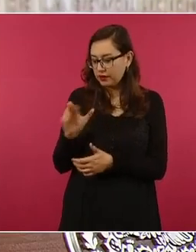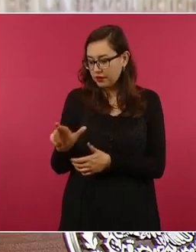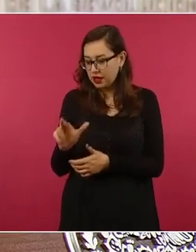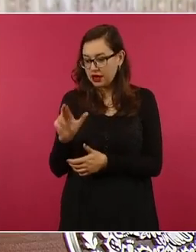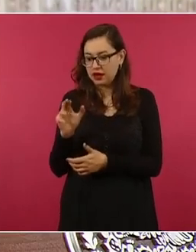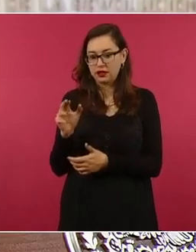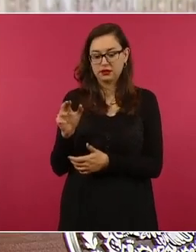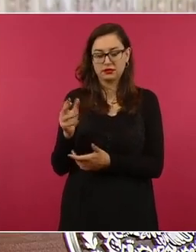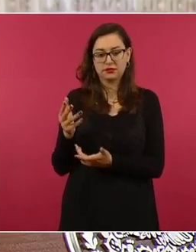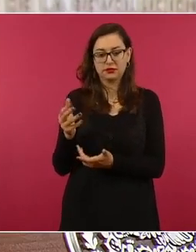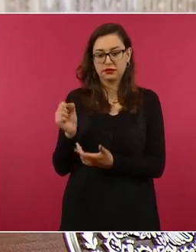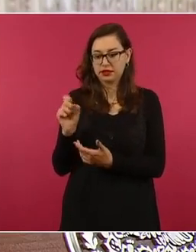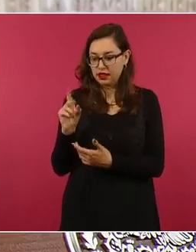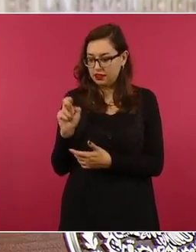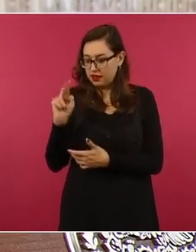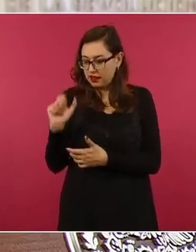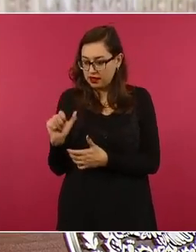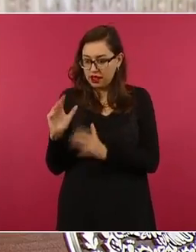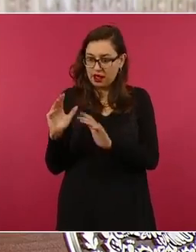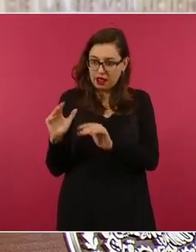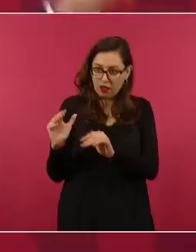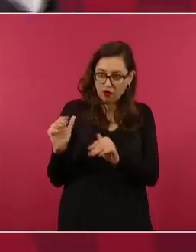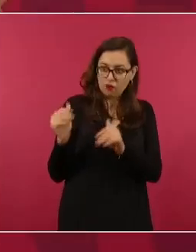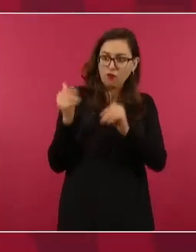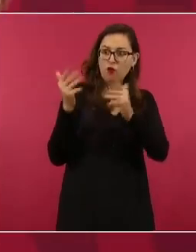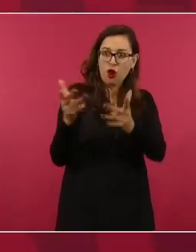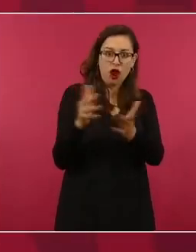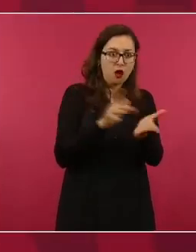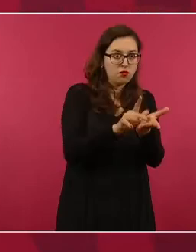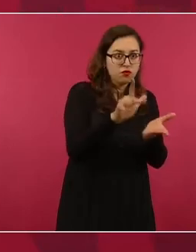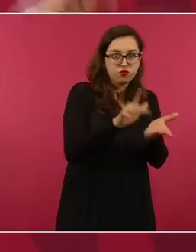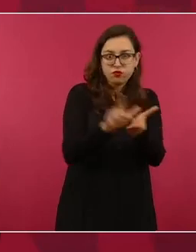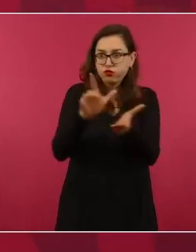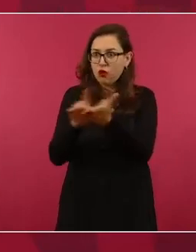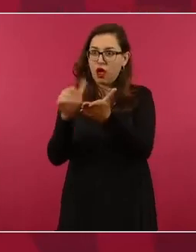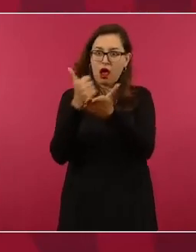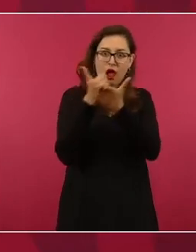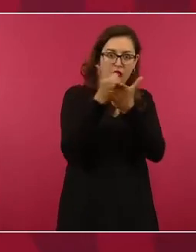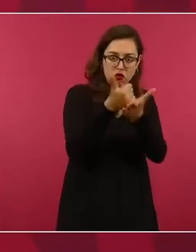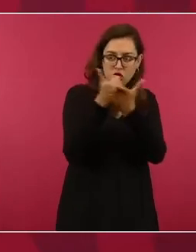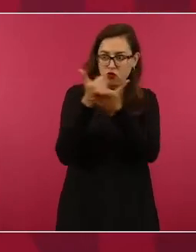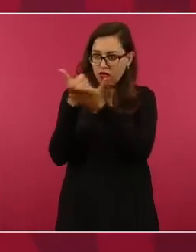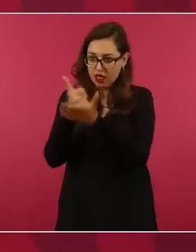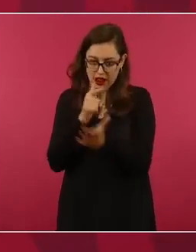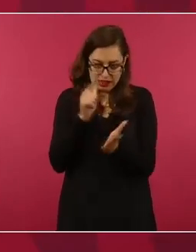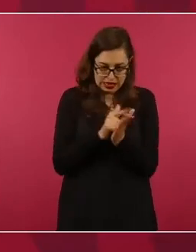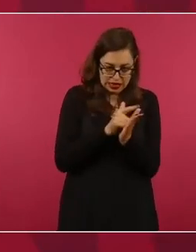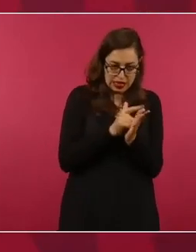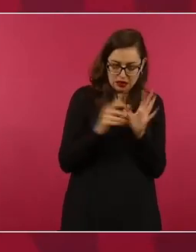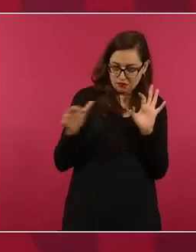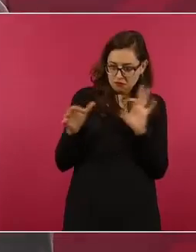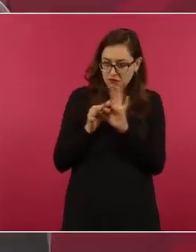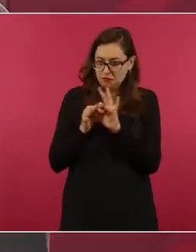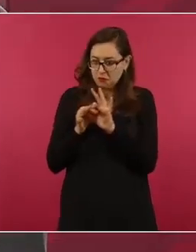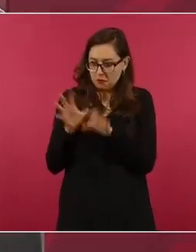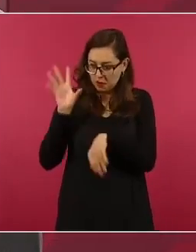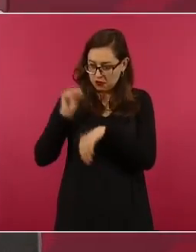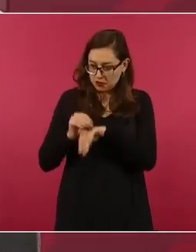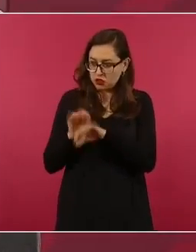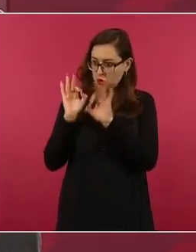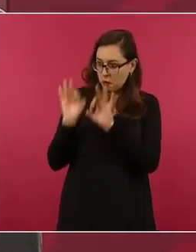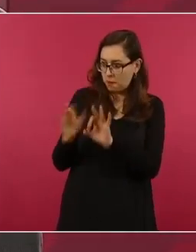de seguridad, porque cuando ellos estuvieron en el gobierno, utilizaron al